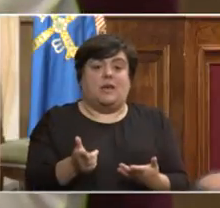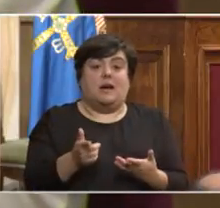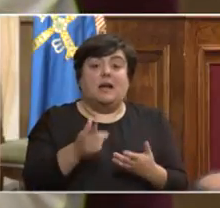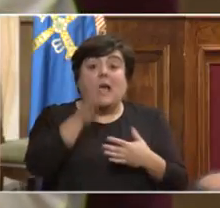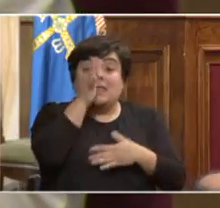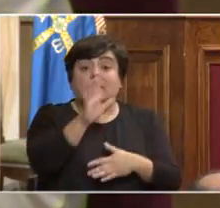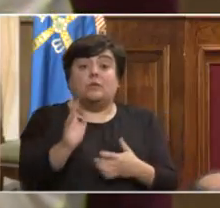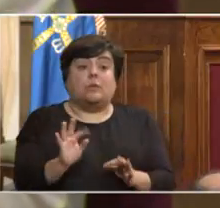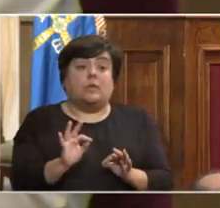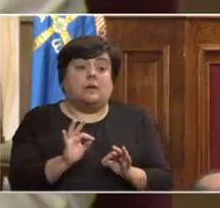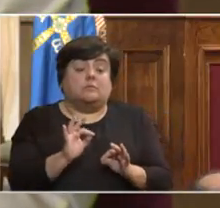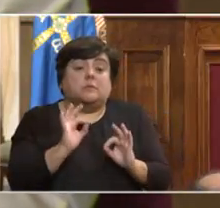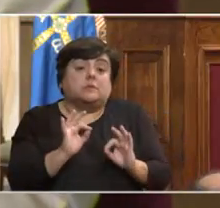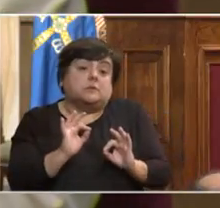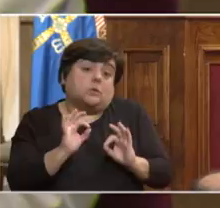denunciar